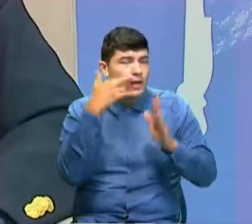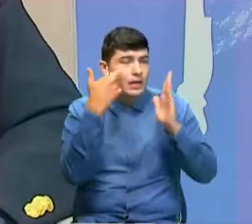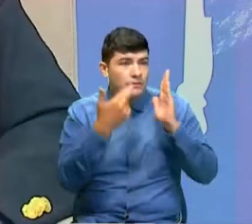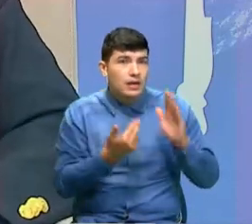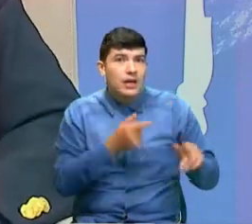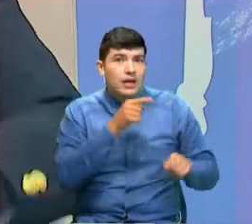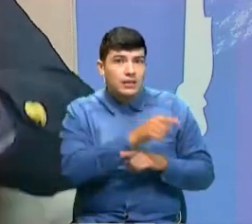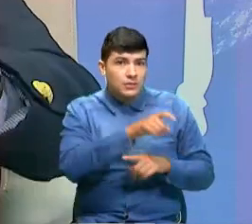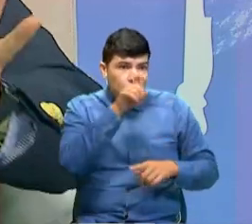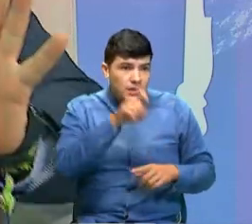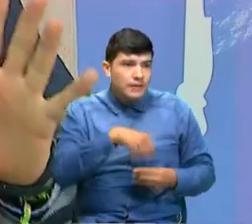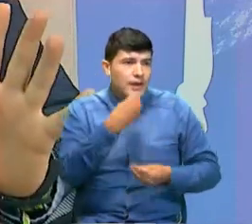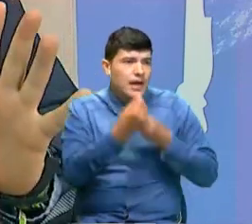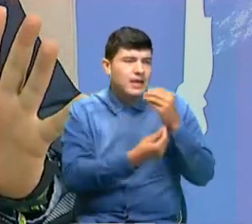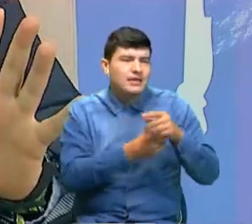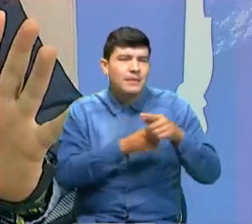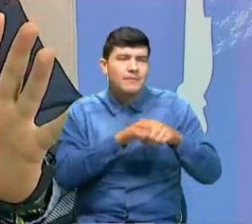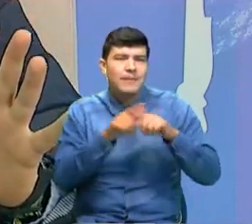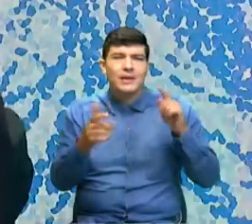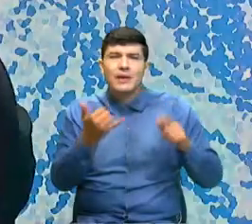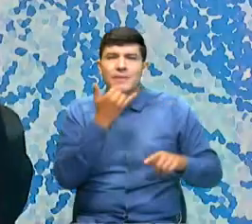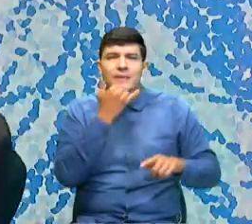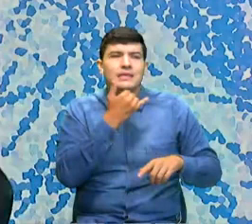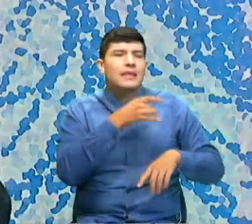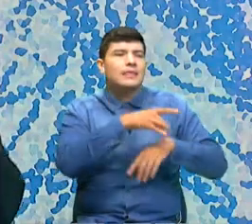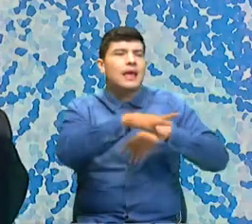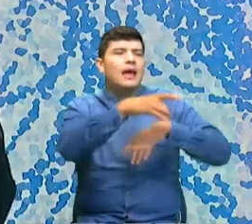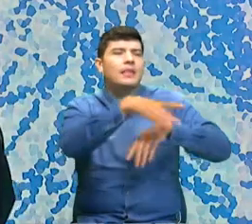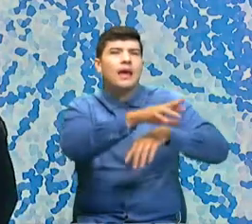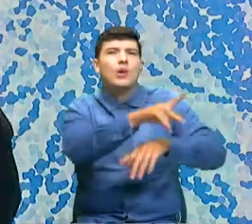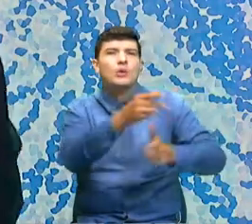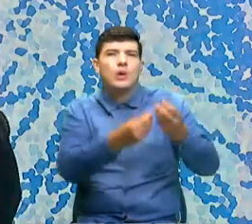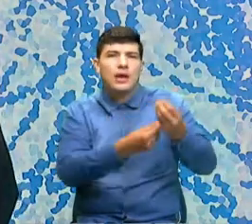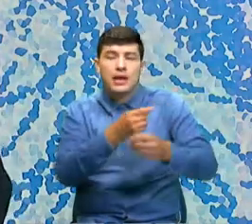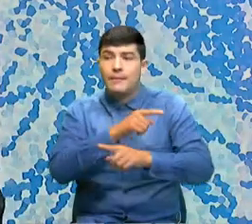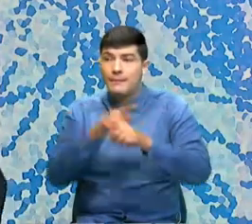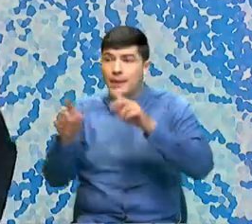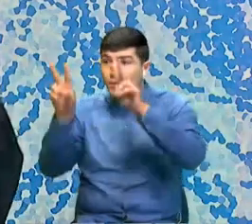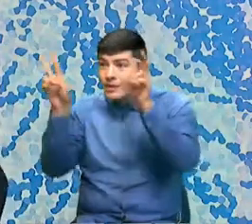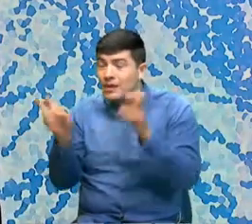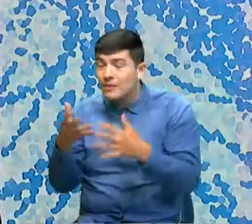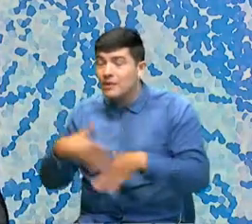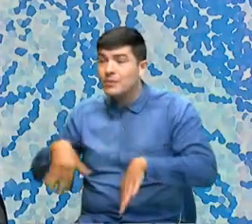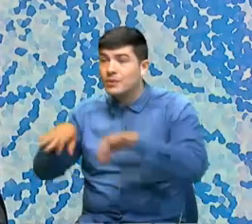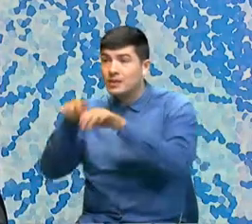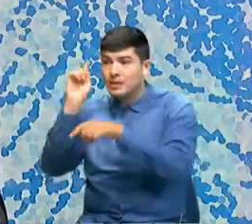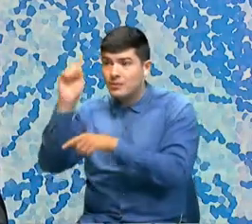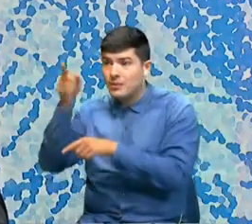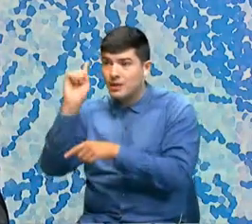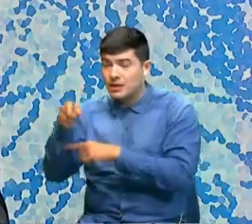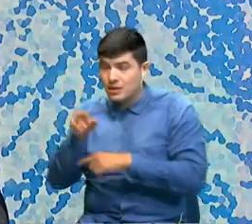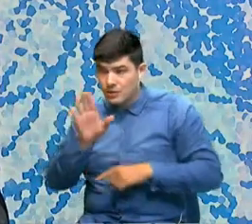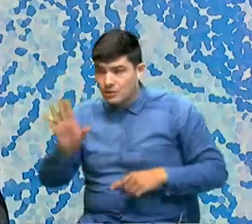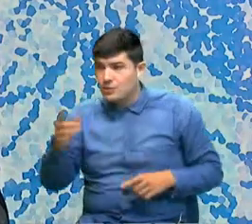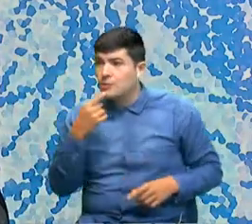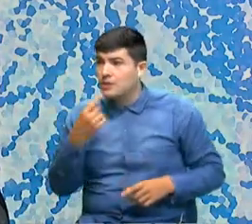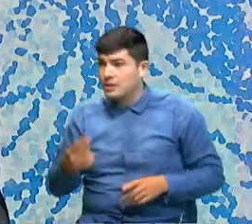pasa es que dejan para que otros se hagan la labor. Claro, pero es que mira, hay una cuestión para que vea cómo es de político lo que tú estás